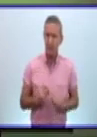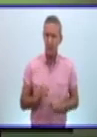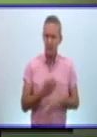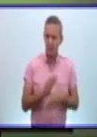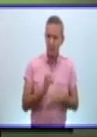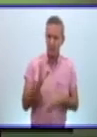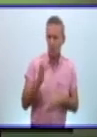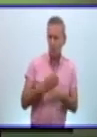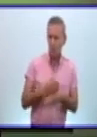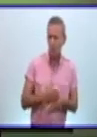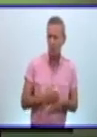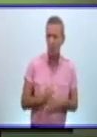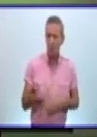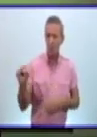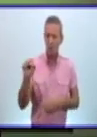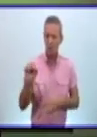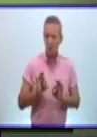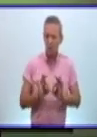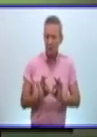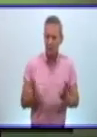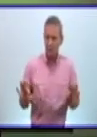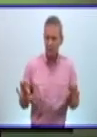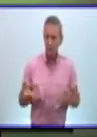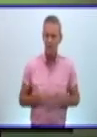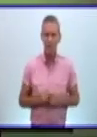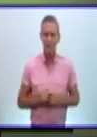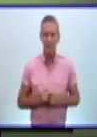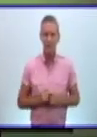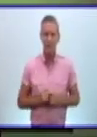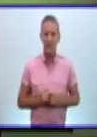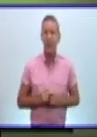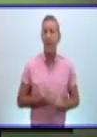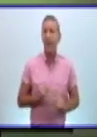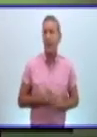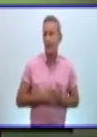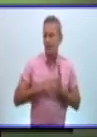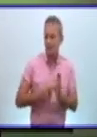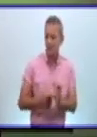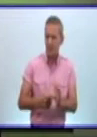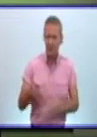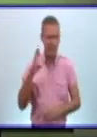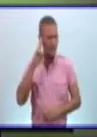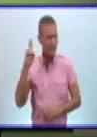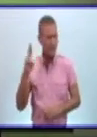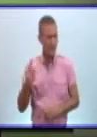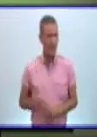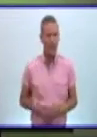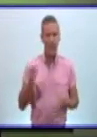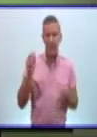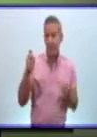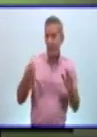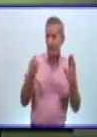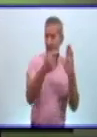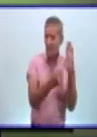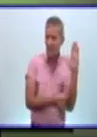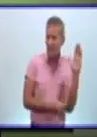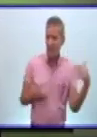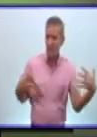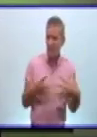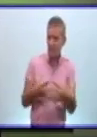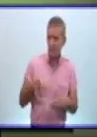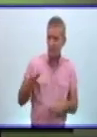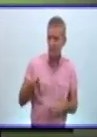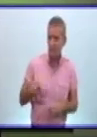de sustancia pura. Les propongo para comenzar recordar algunos aspectos relacionados con este concepto